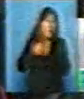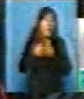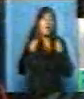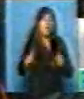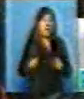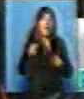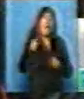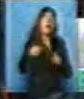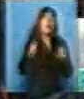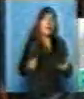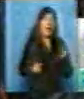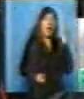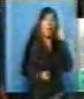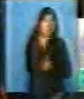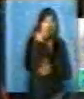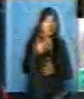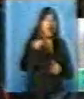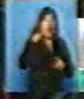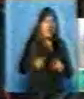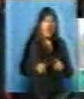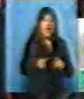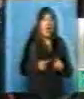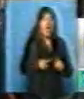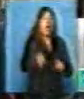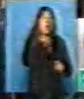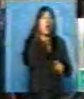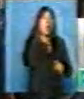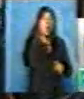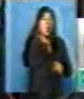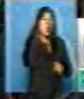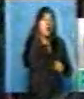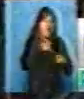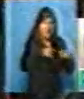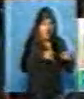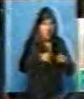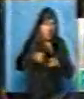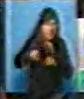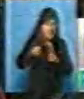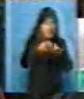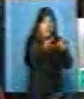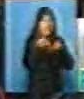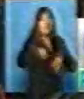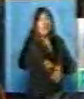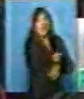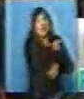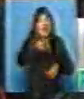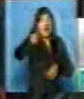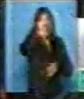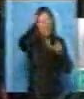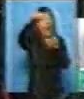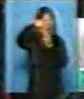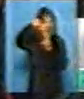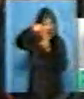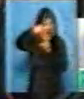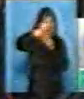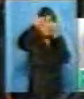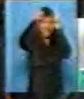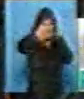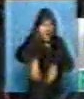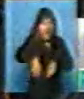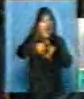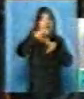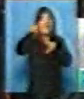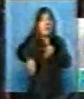pueda complementarse con el ferrocarril desde Jujuy hasta La Quiaca, de La Quiaca viajarte por Uyuni, viajarte hasta Oruro.